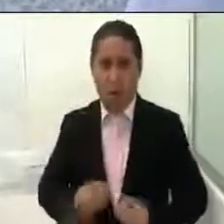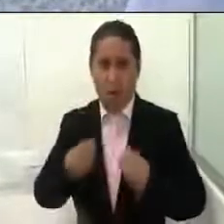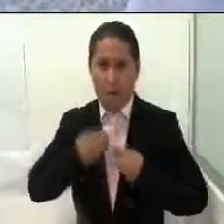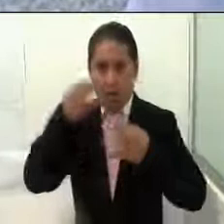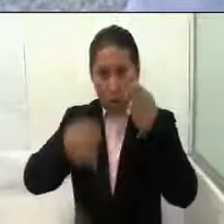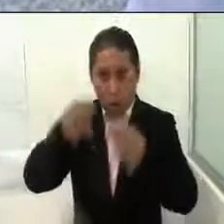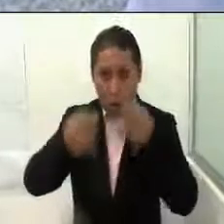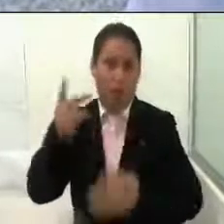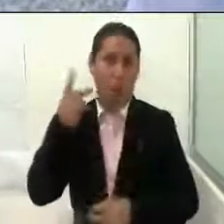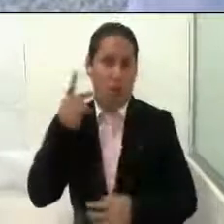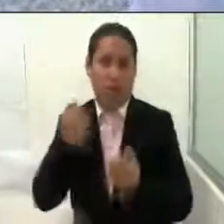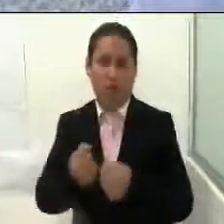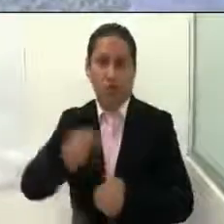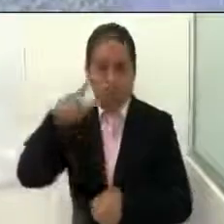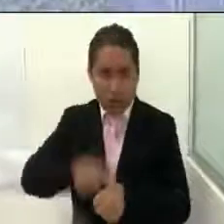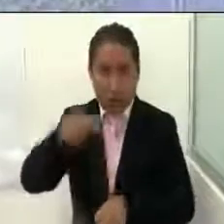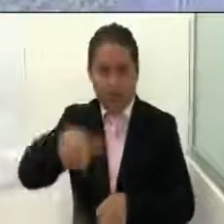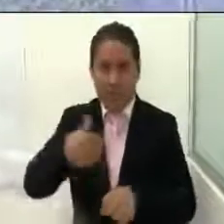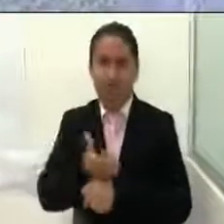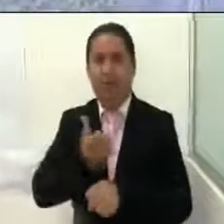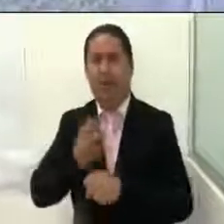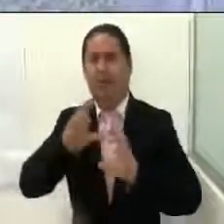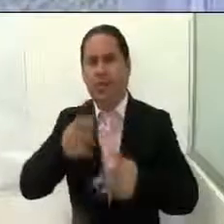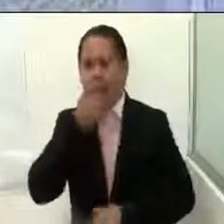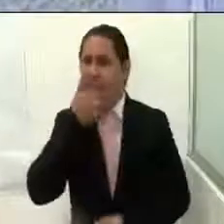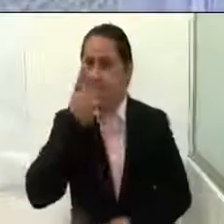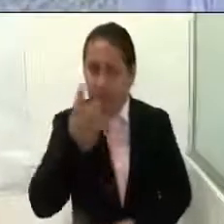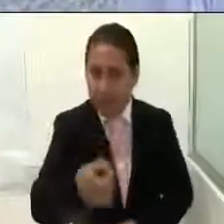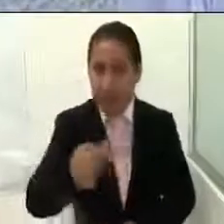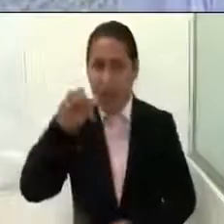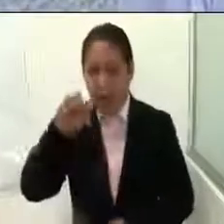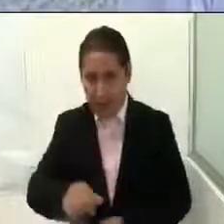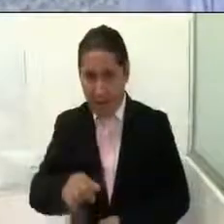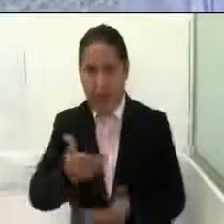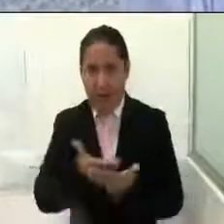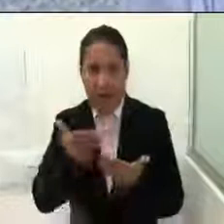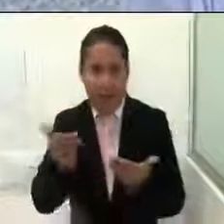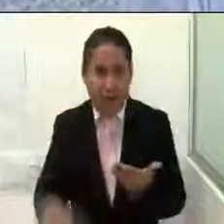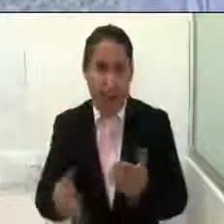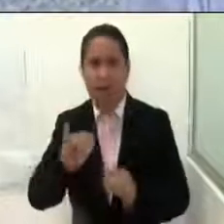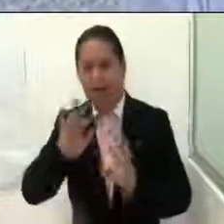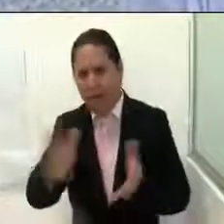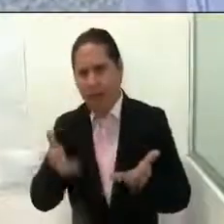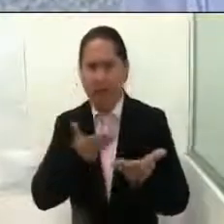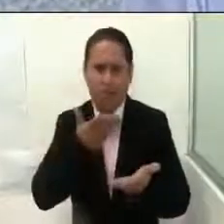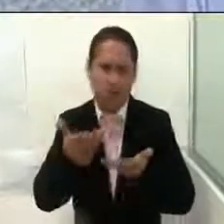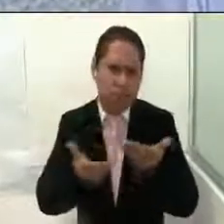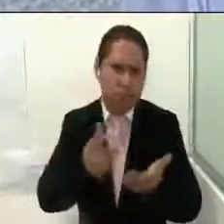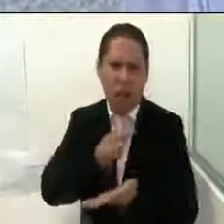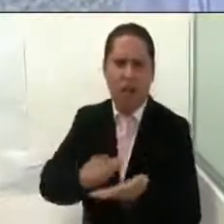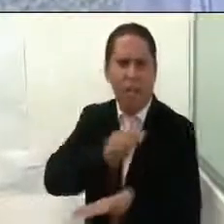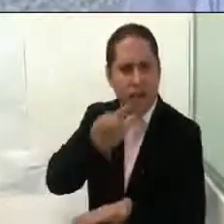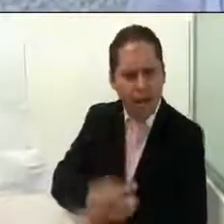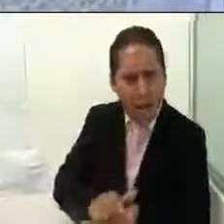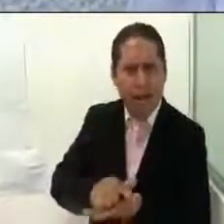y social de chiapas también decirles que en este sentido se han armonizado tanto las leyes locales